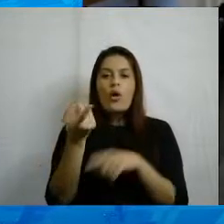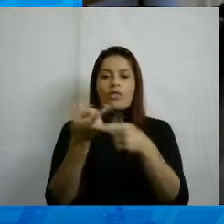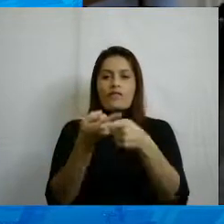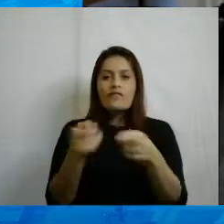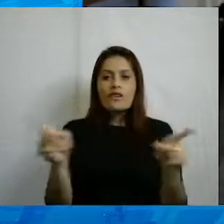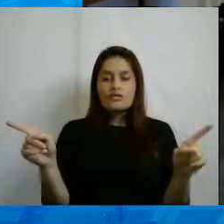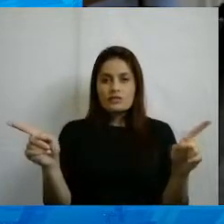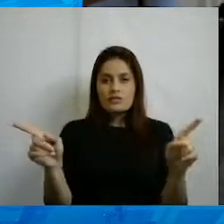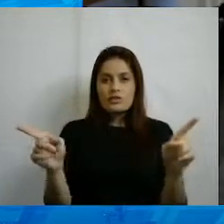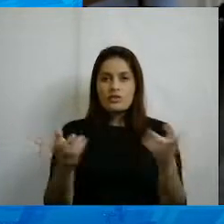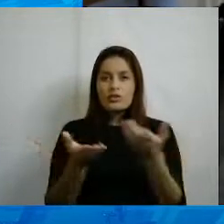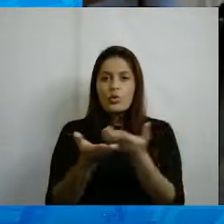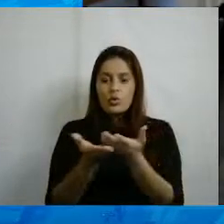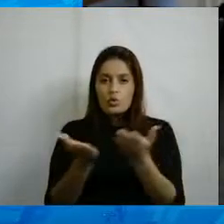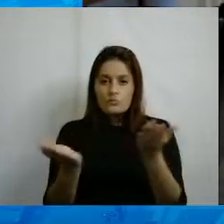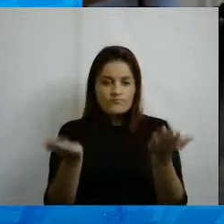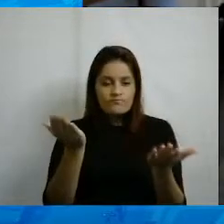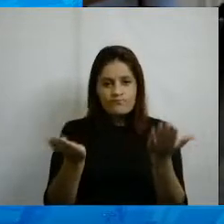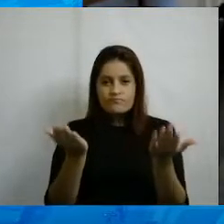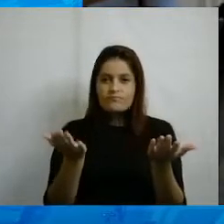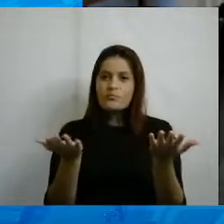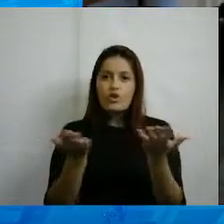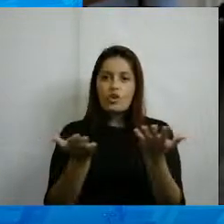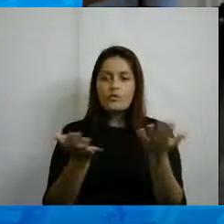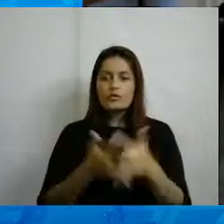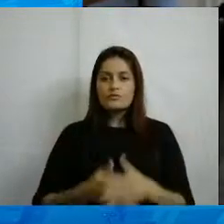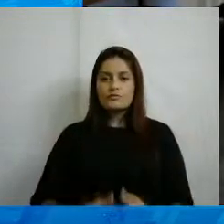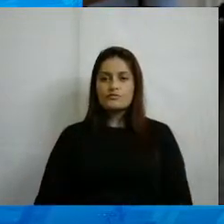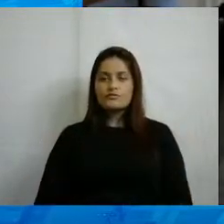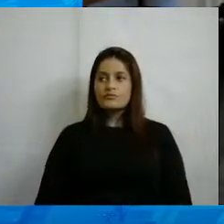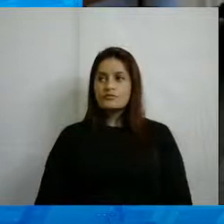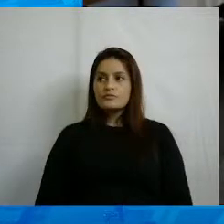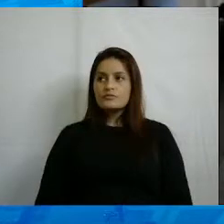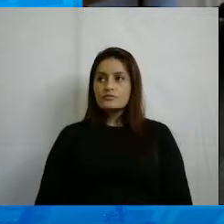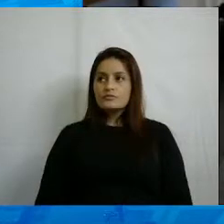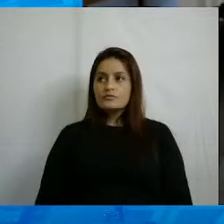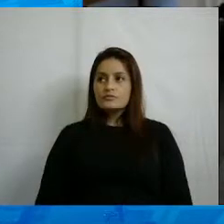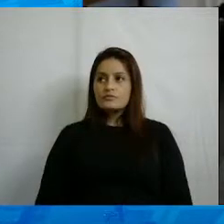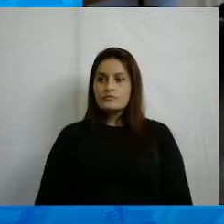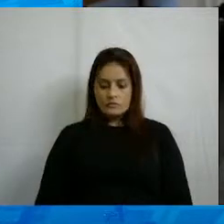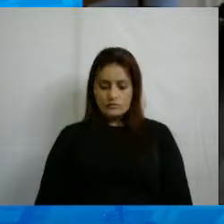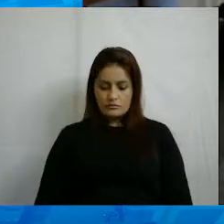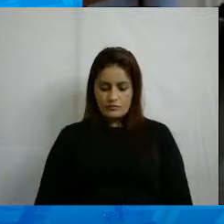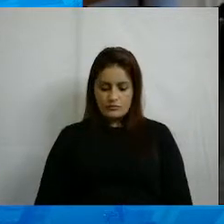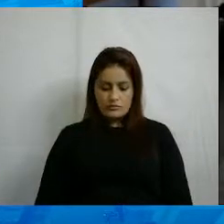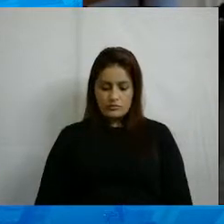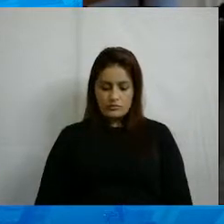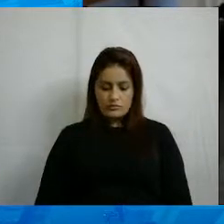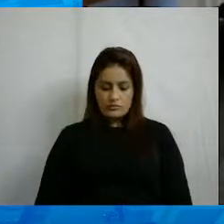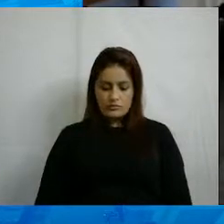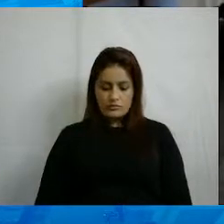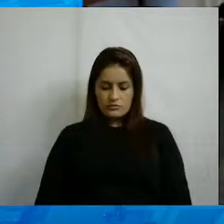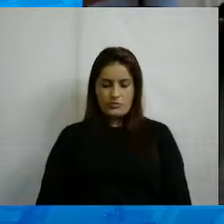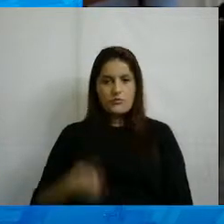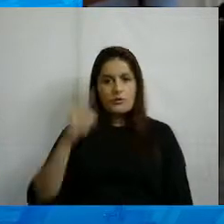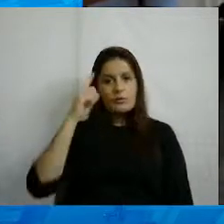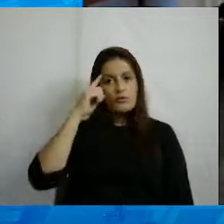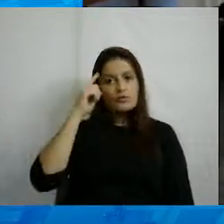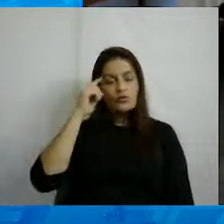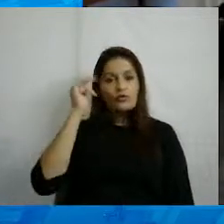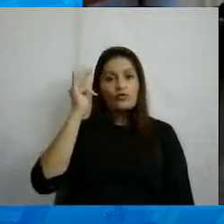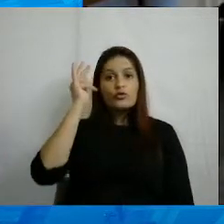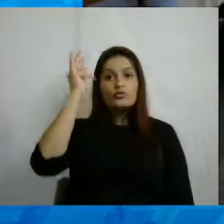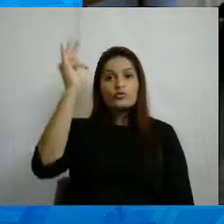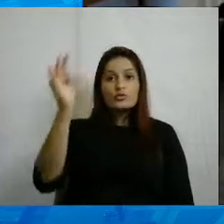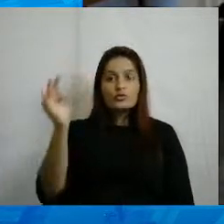¿Qué es lo que ustedes han calculado sobre la materia? Pensando en una y proyectando lo que puede ser el futuro, porque si toda la flota